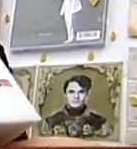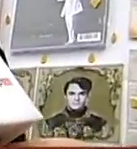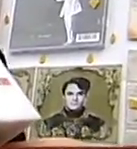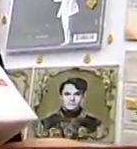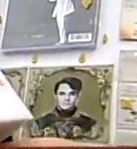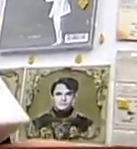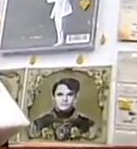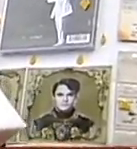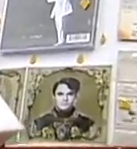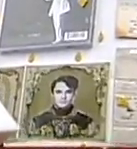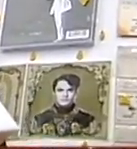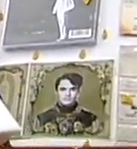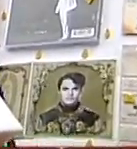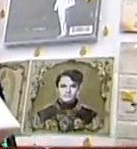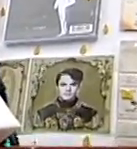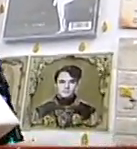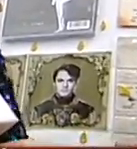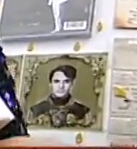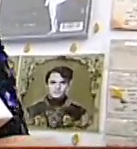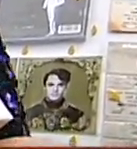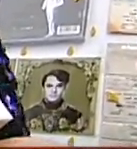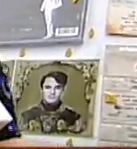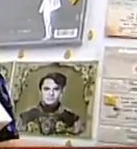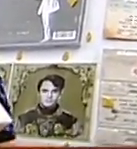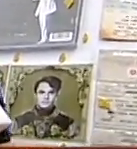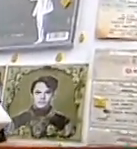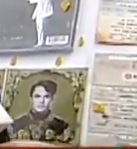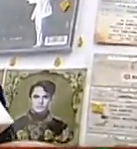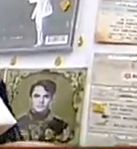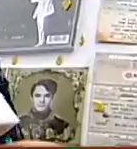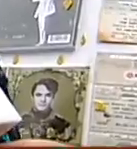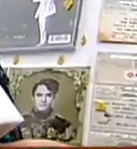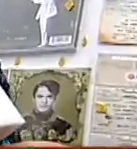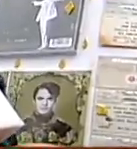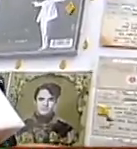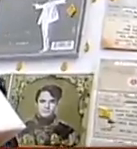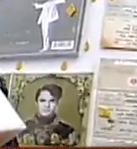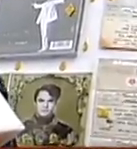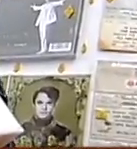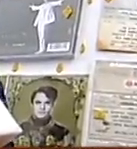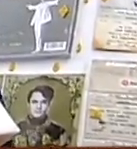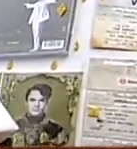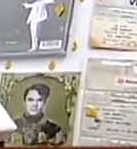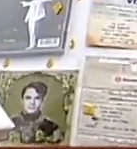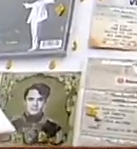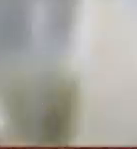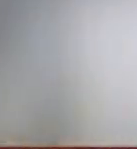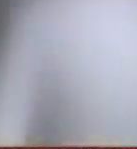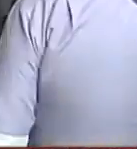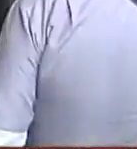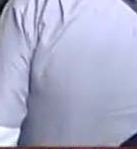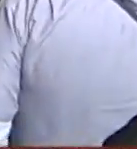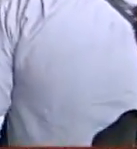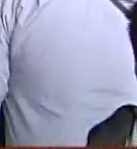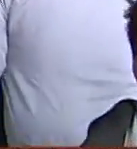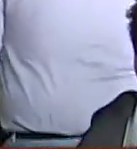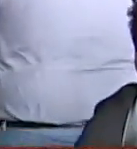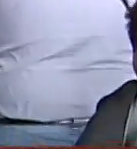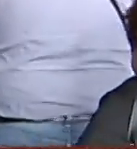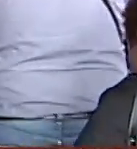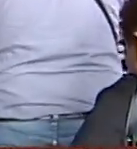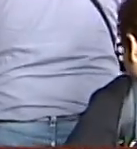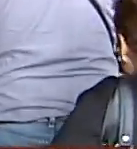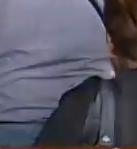Es un legado que nos ha dejado, es algo que México debe de presumir abiertamente. De acuerdo con